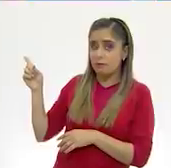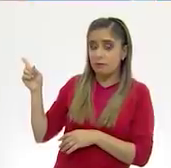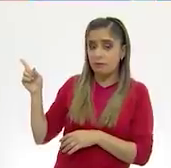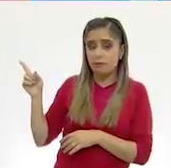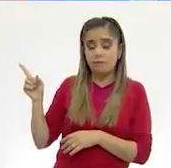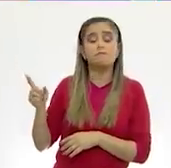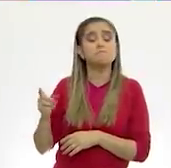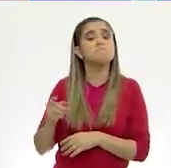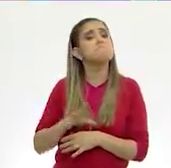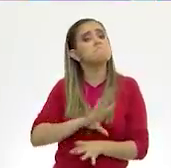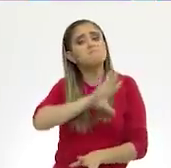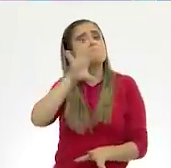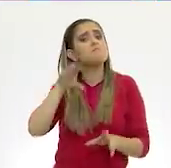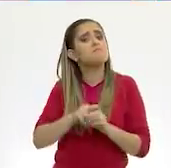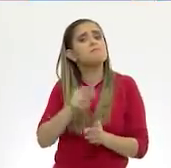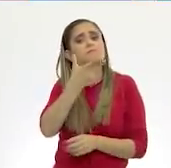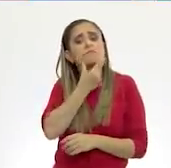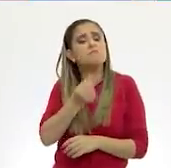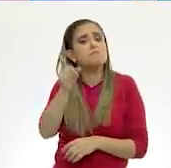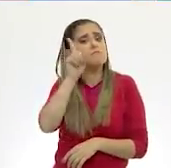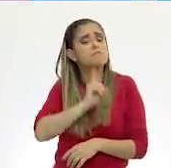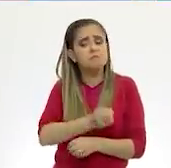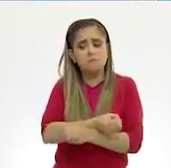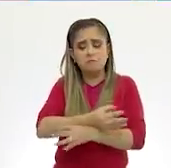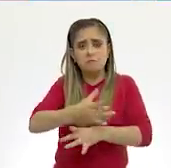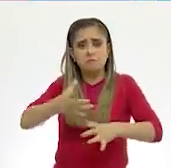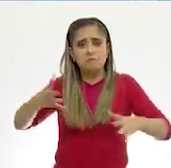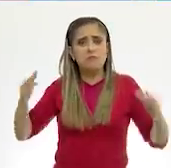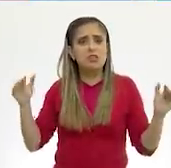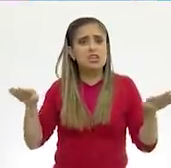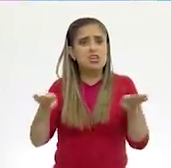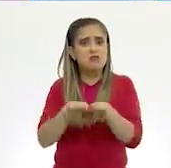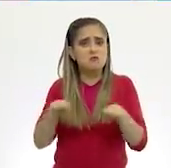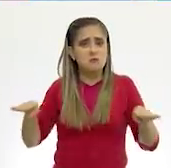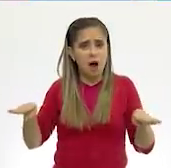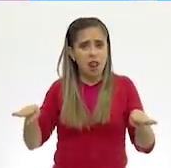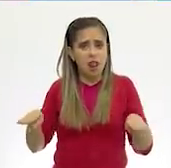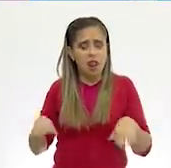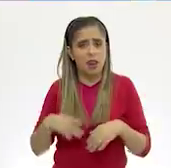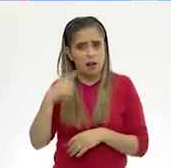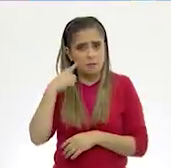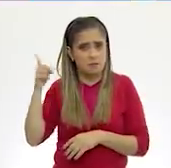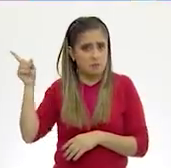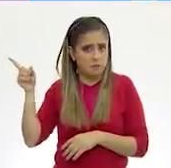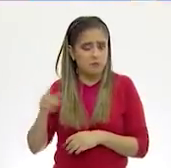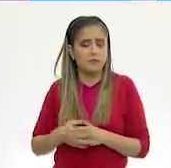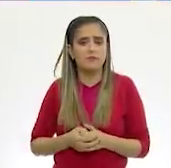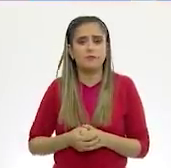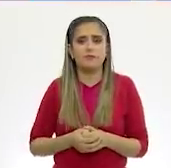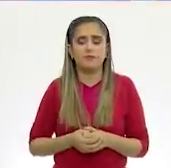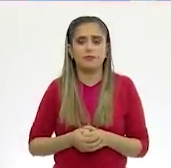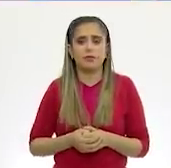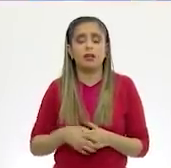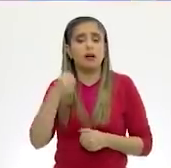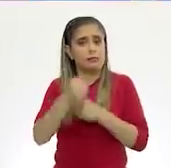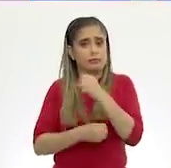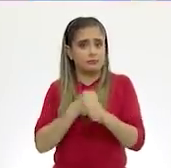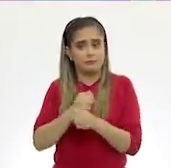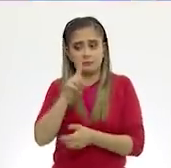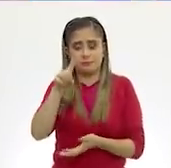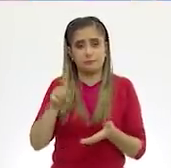manera general siempre ha existido un porcentaje mayor de mujeres que de hombres y que en la década